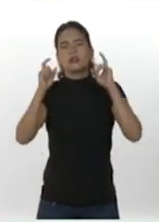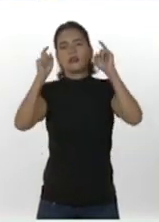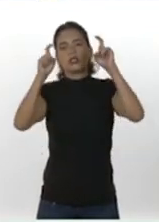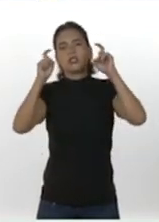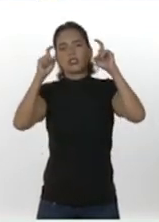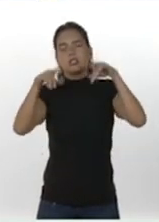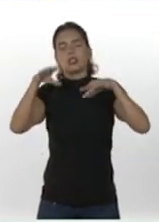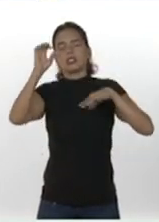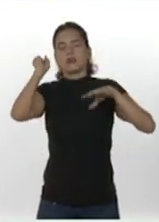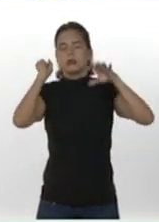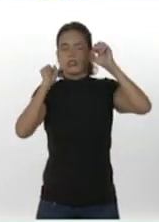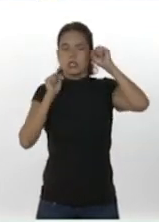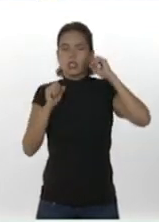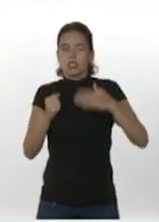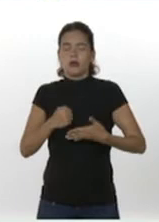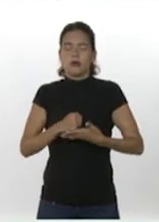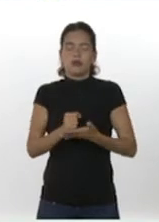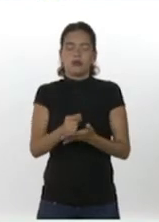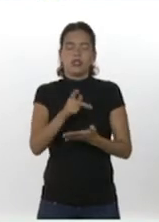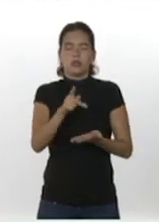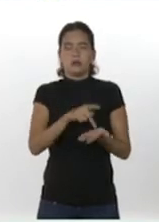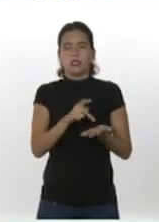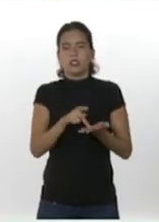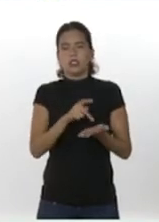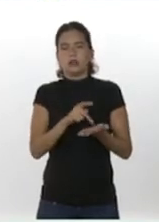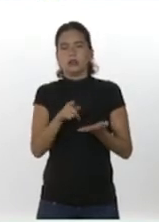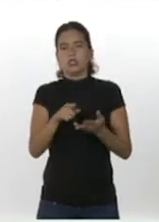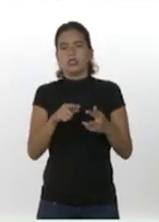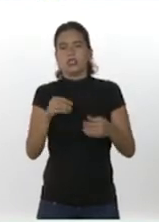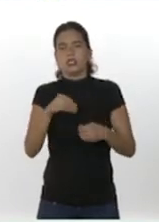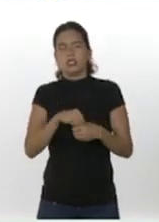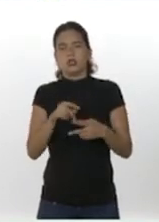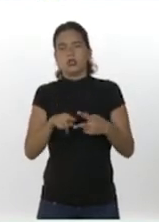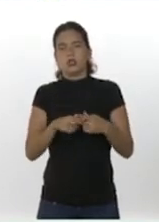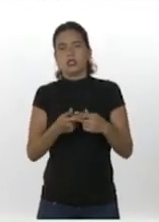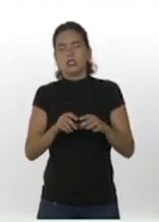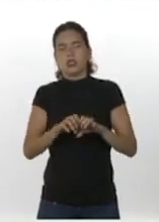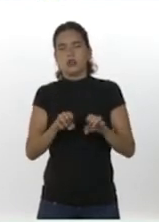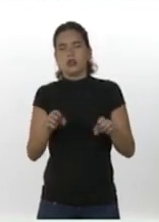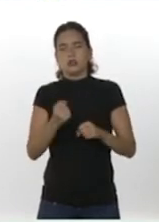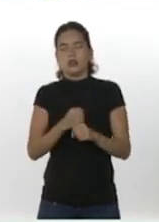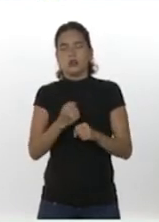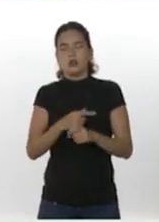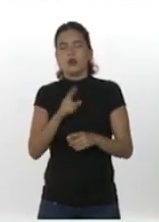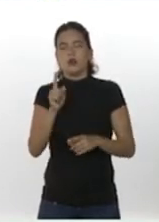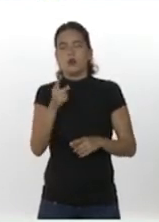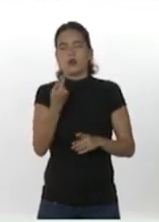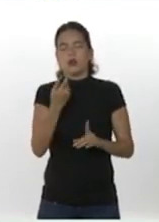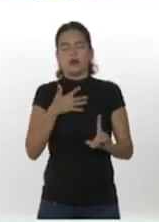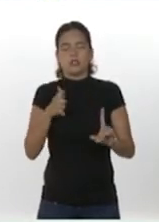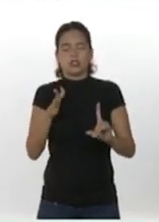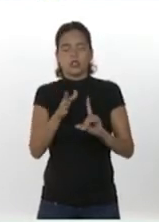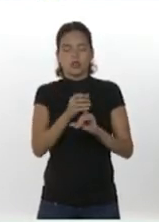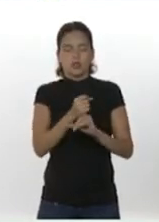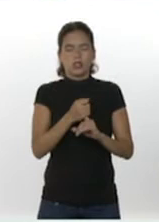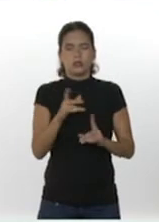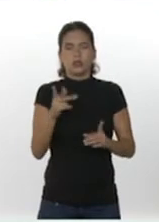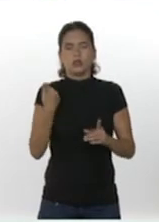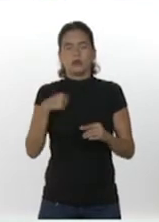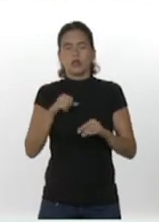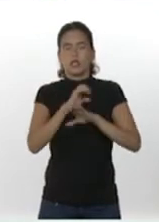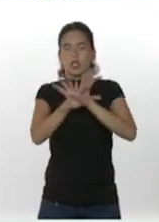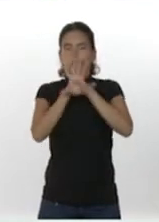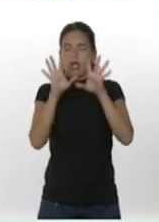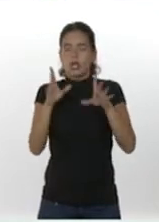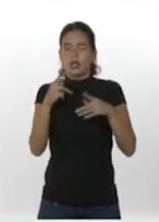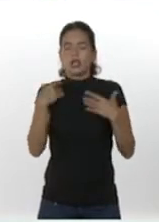que va a llevar ese participante dentro de los talleres de educación laboral. Una vez que se alcanza ese objetivo y tenemos entonces ya definido que